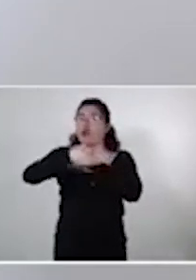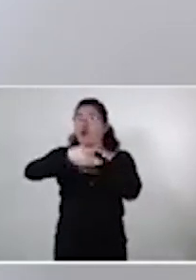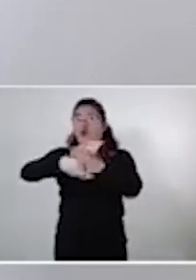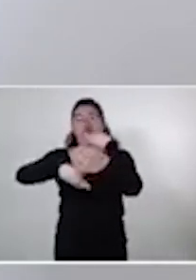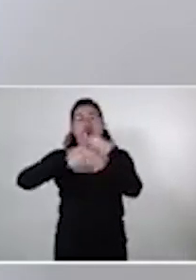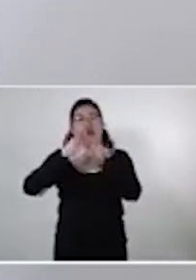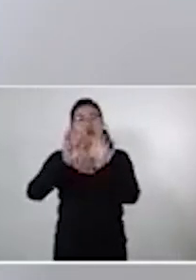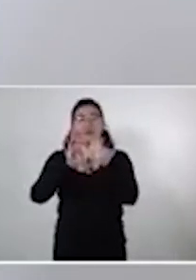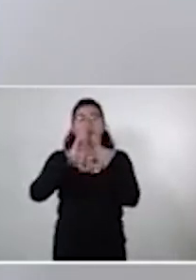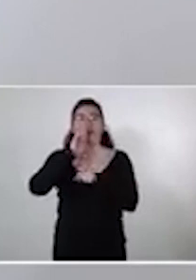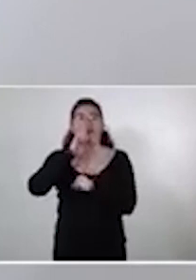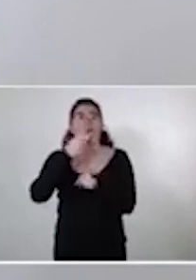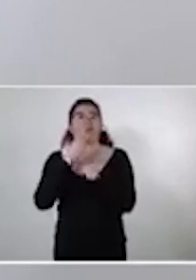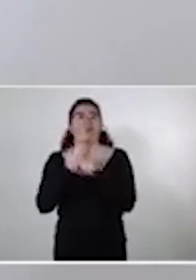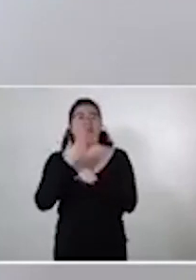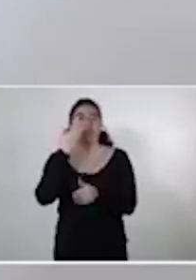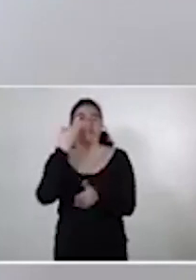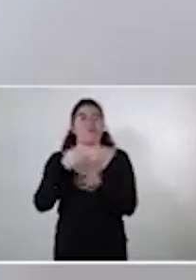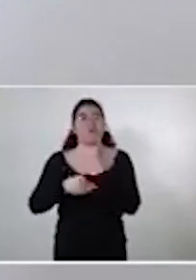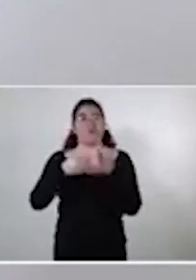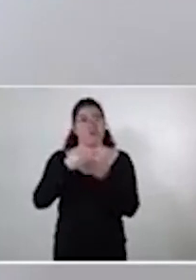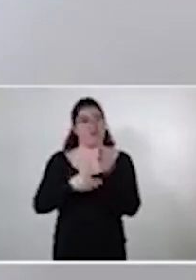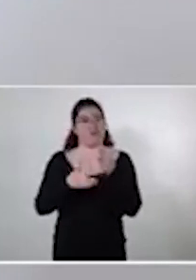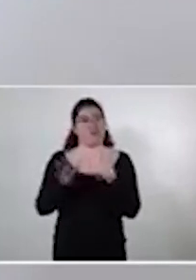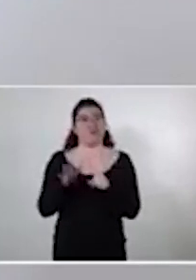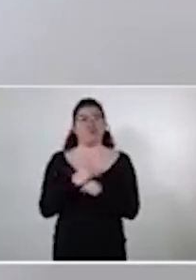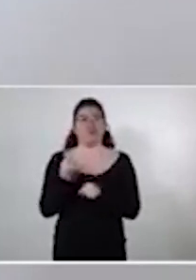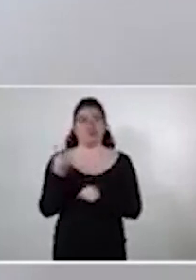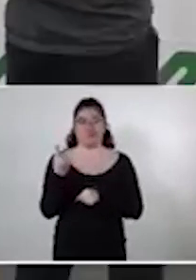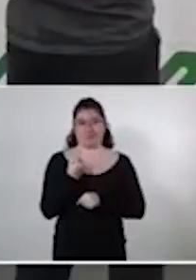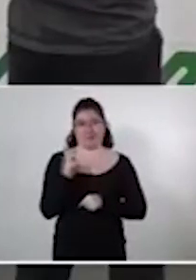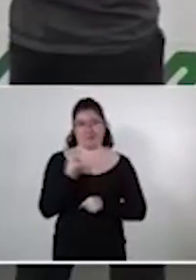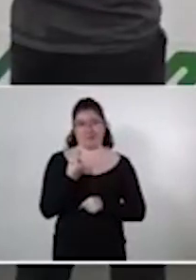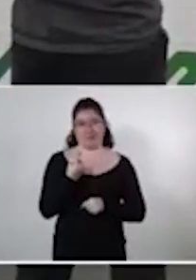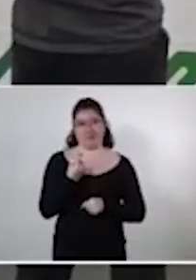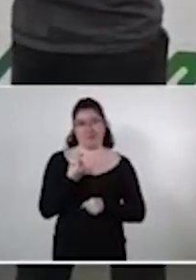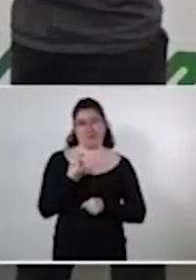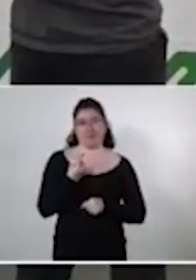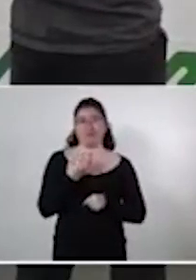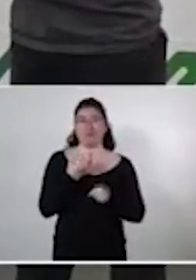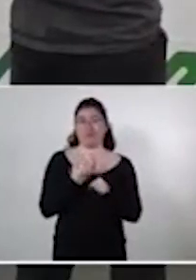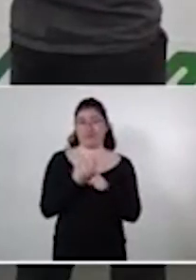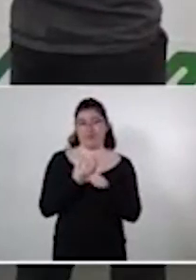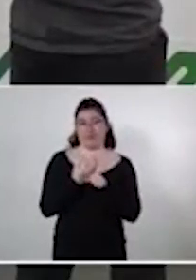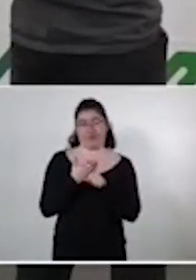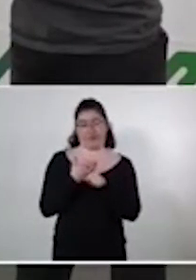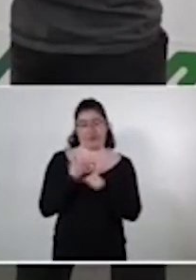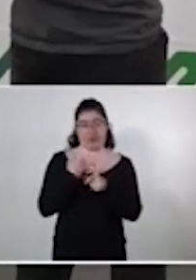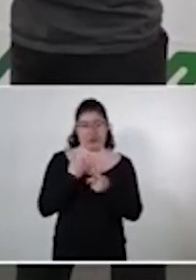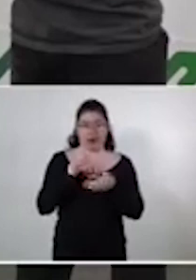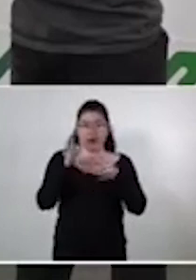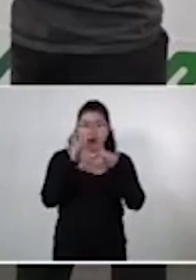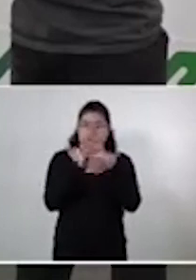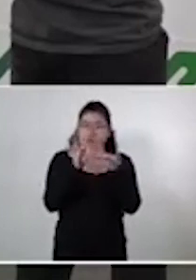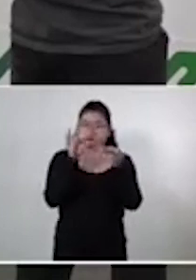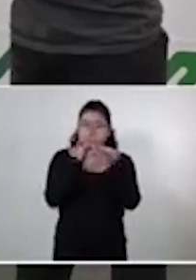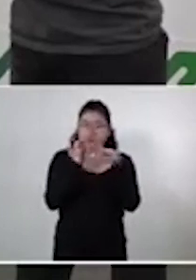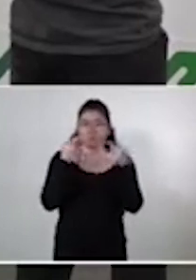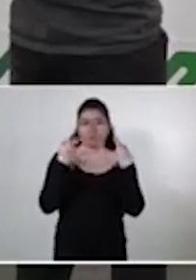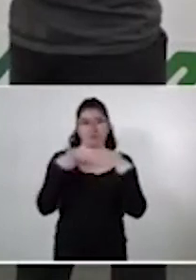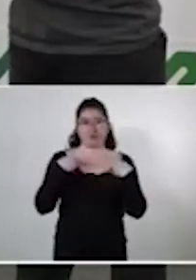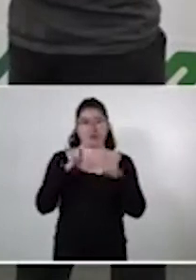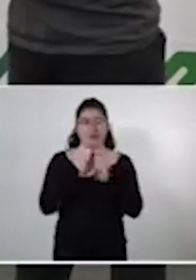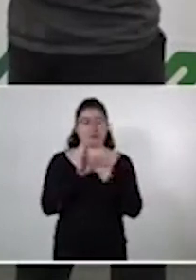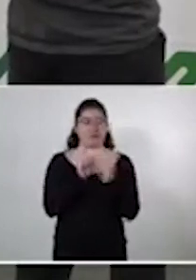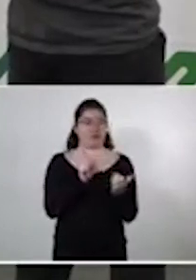llegar a ser irresponsables en la medida que se le oriente a las personas que no tomen